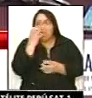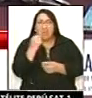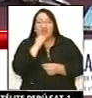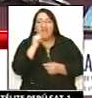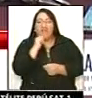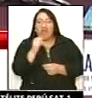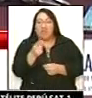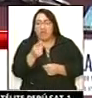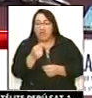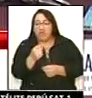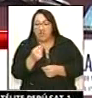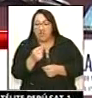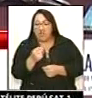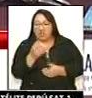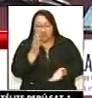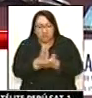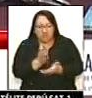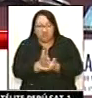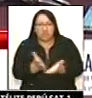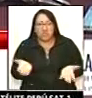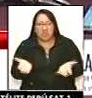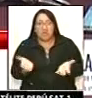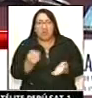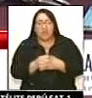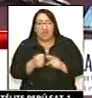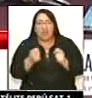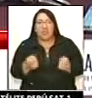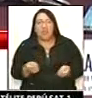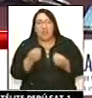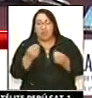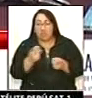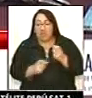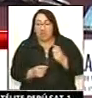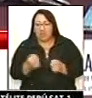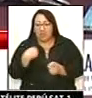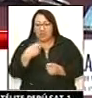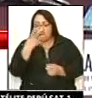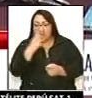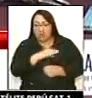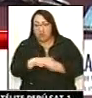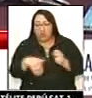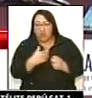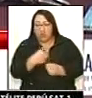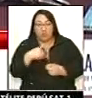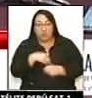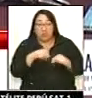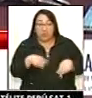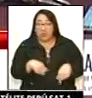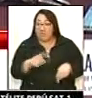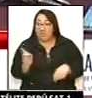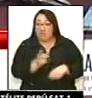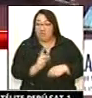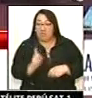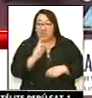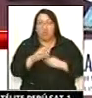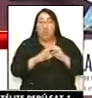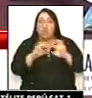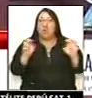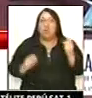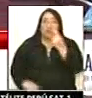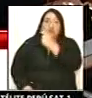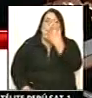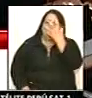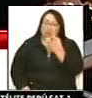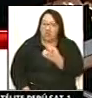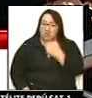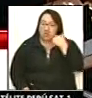falta de actividad, de actitud, de entrega, porque la gente que se queja, todos somos los que estamos sentados acá, es la población que está afuera,